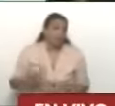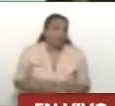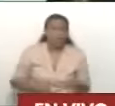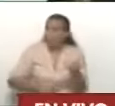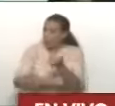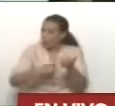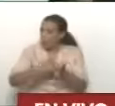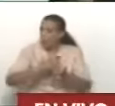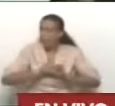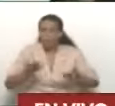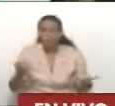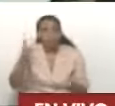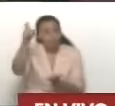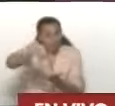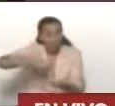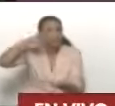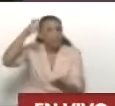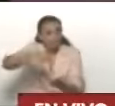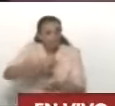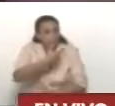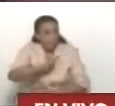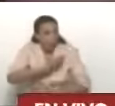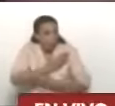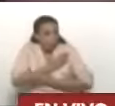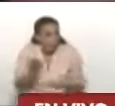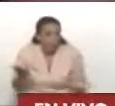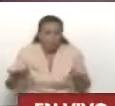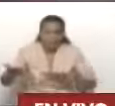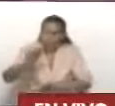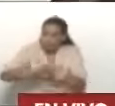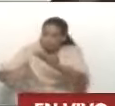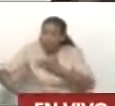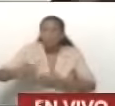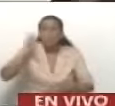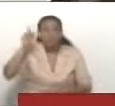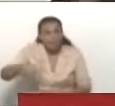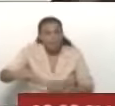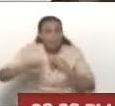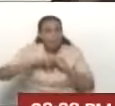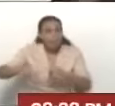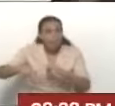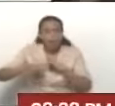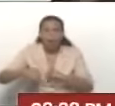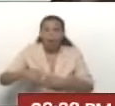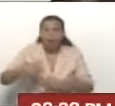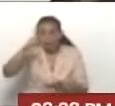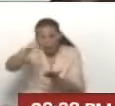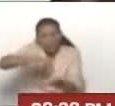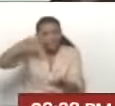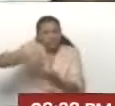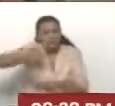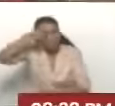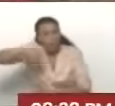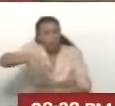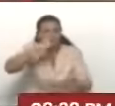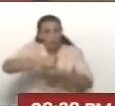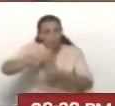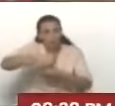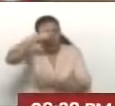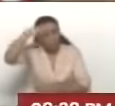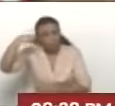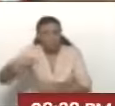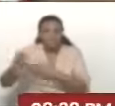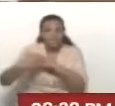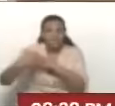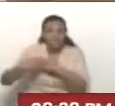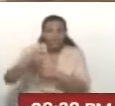pueblo campesino. Y cuenten ustedes conmigo, que soy campesino y obrero. Porque fíjese, presidente, el